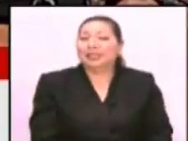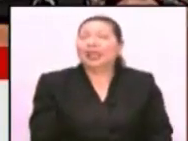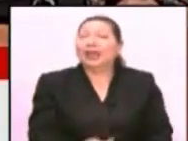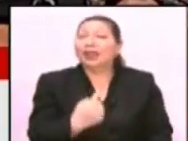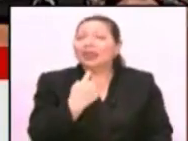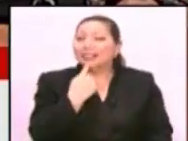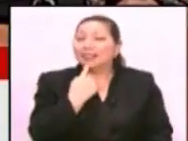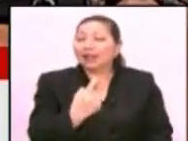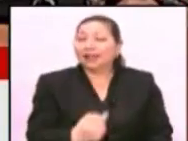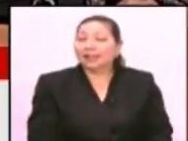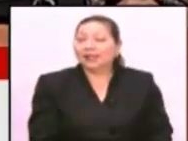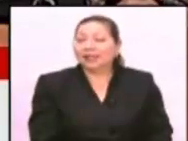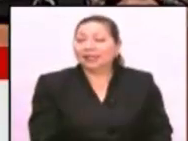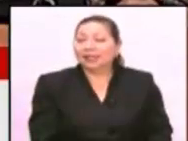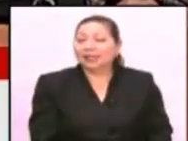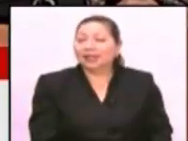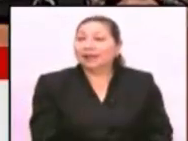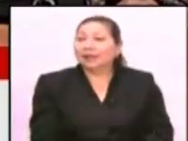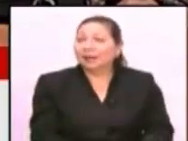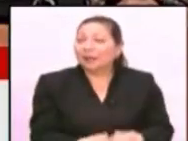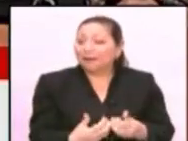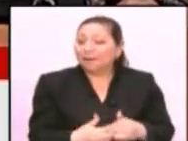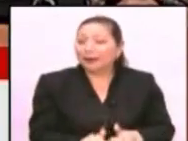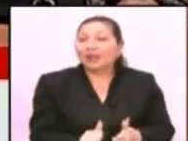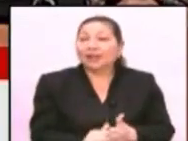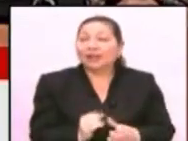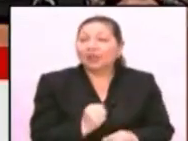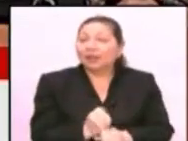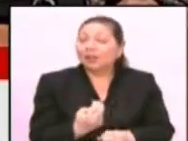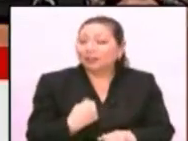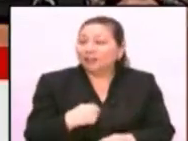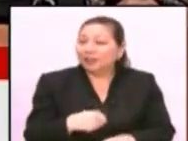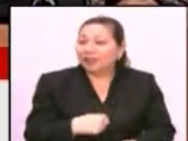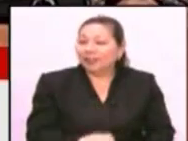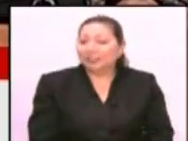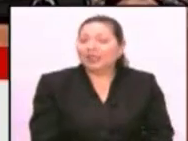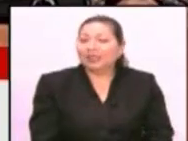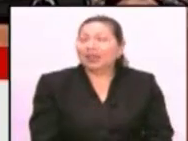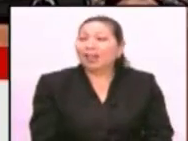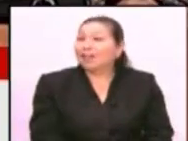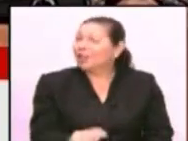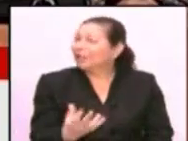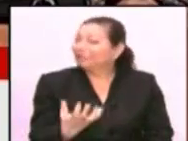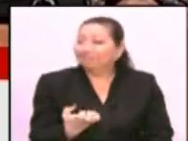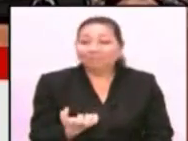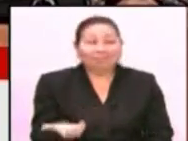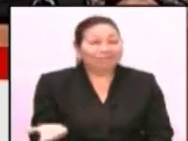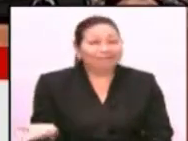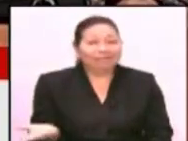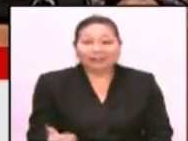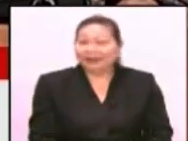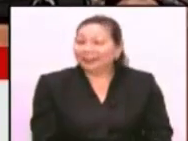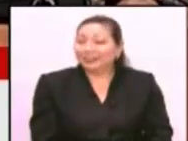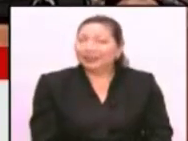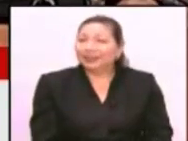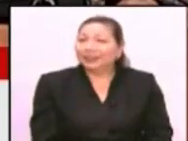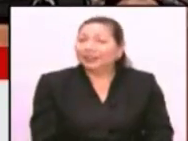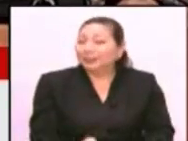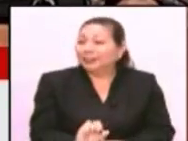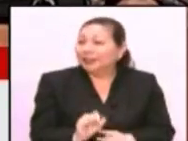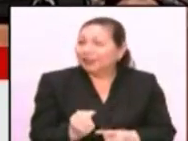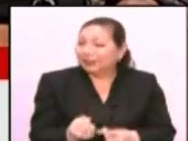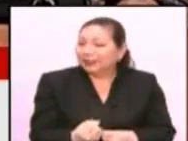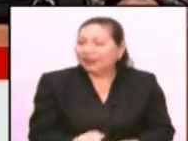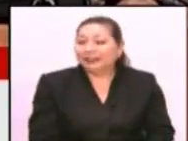decir, las pequeñas y microempresas que trabajan con nosotros, no queremos, presidente, que vayan por un tema